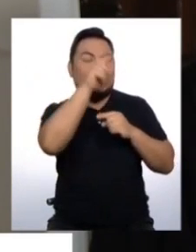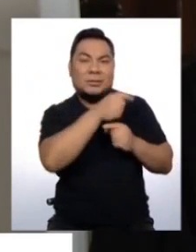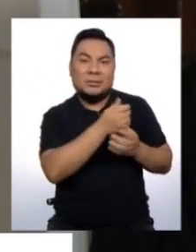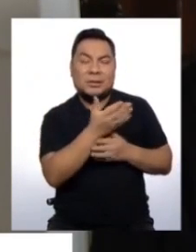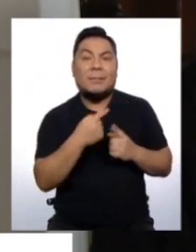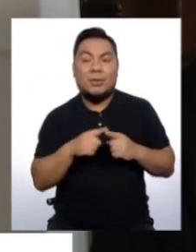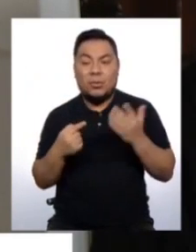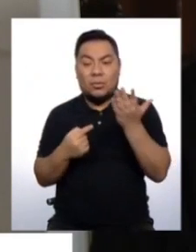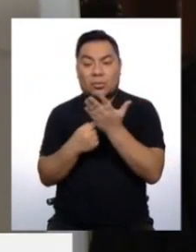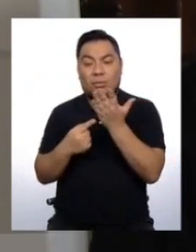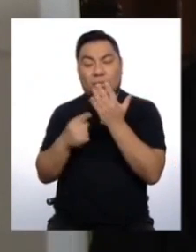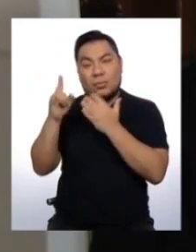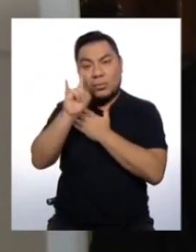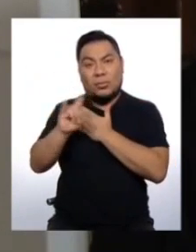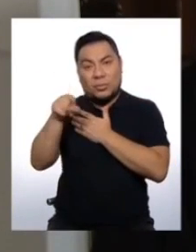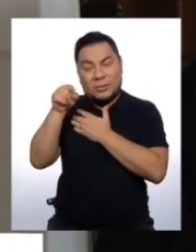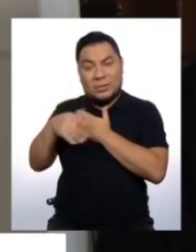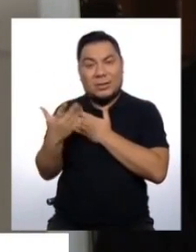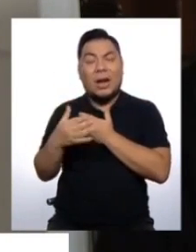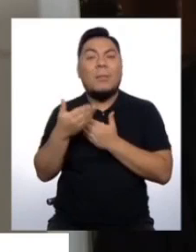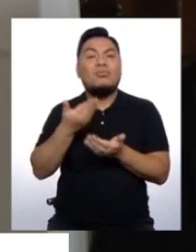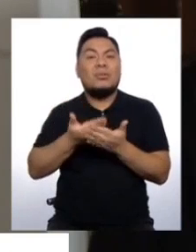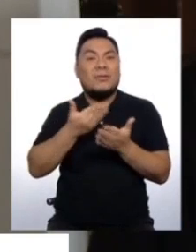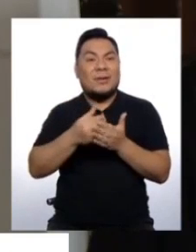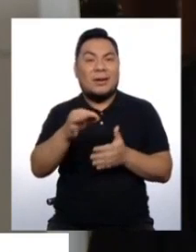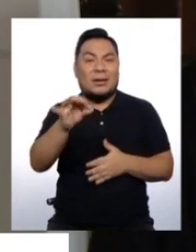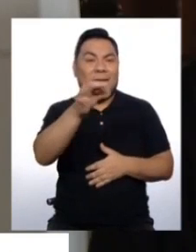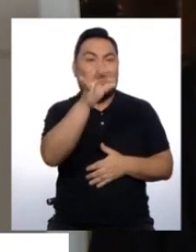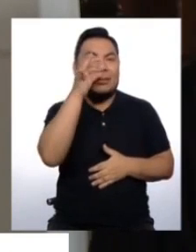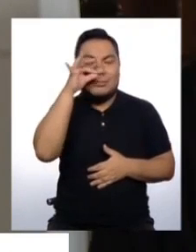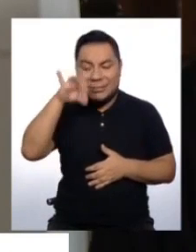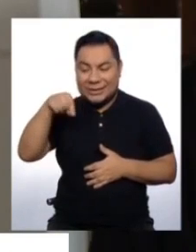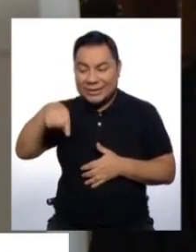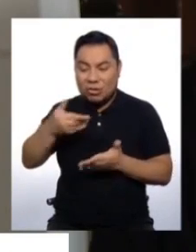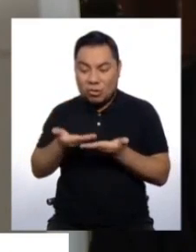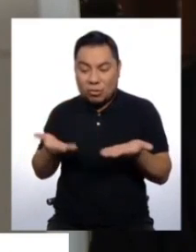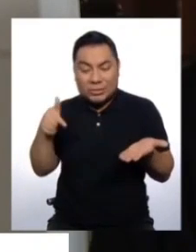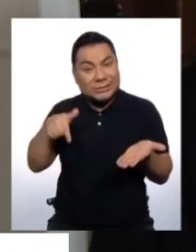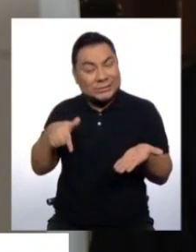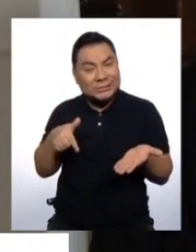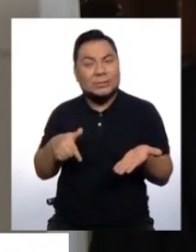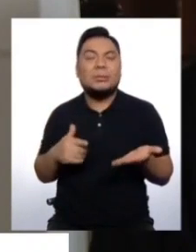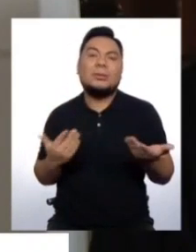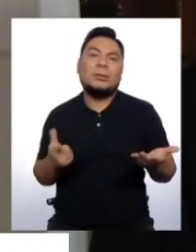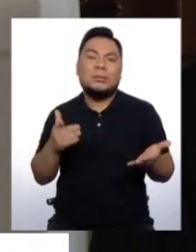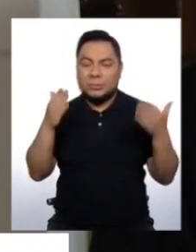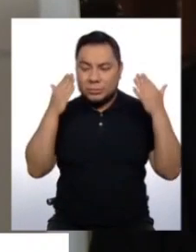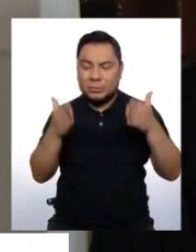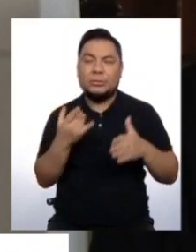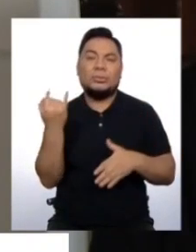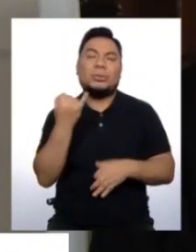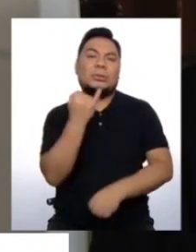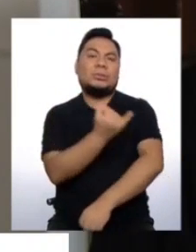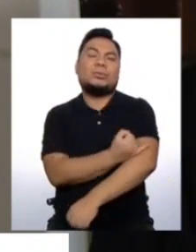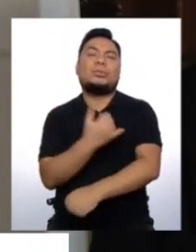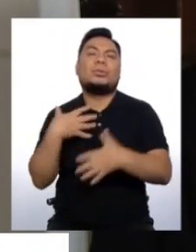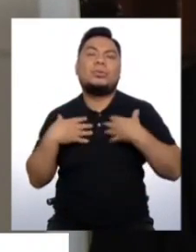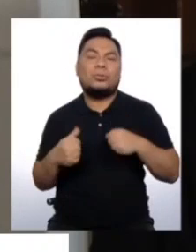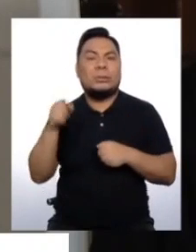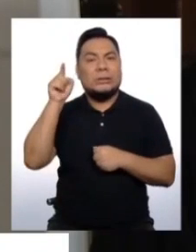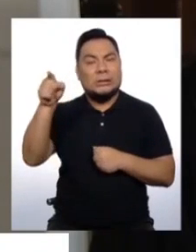la tecnología que se usa para procesar las pruebas se encontraba concentrada única y exclusivamente en el Instituto Nacional de